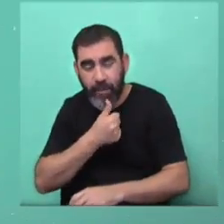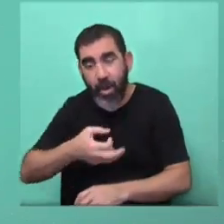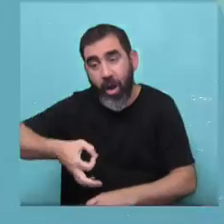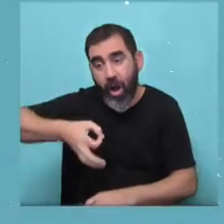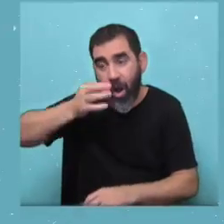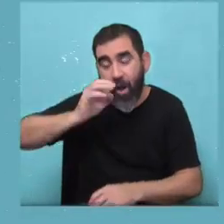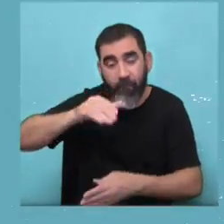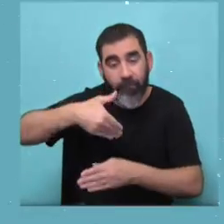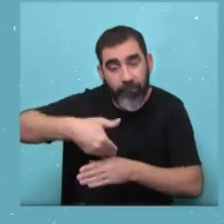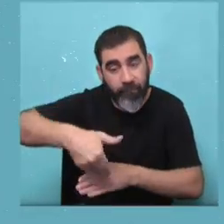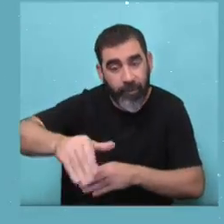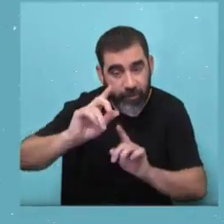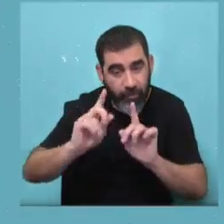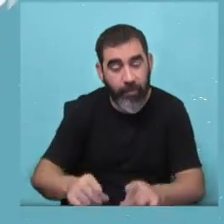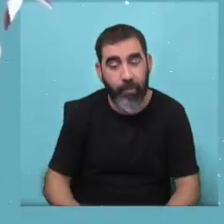muy tarde.